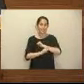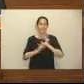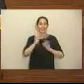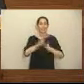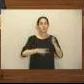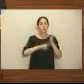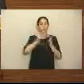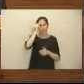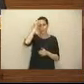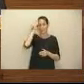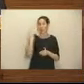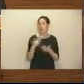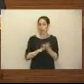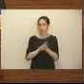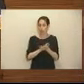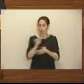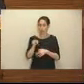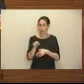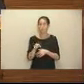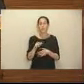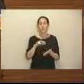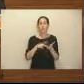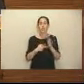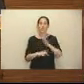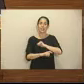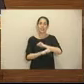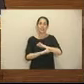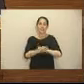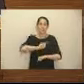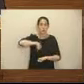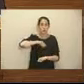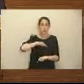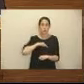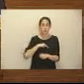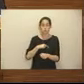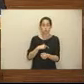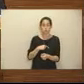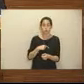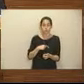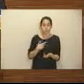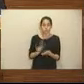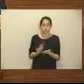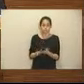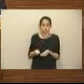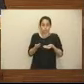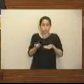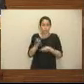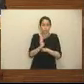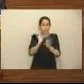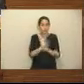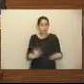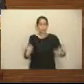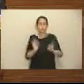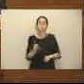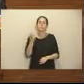a la que usted hizo ayer mención, una estrategia de la que nosotros, por lo menos, no tenemos constancia formal en este Parlamento. También